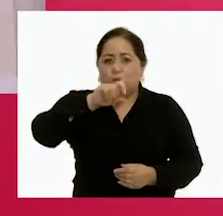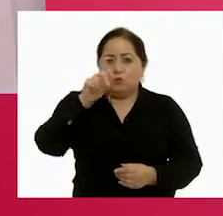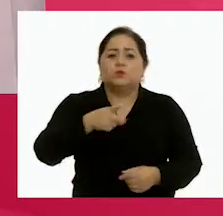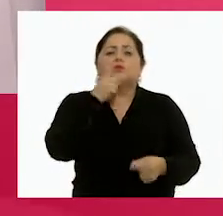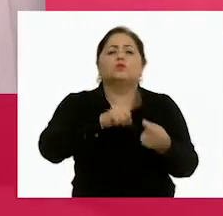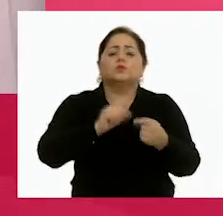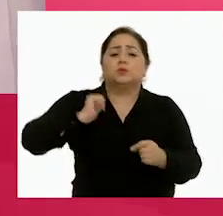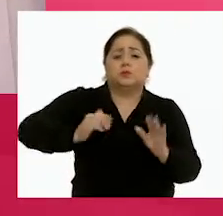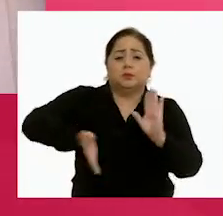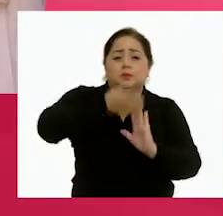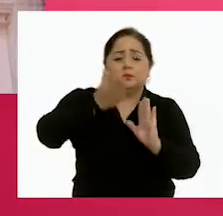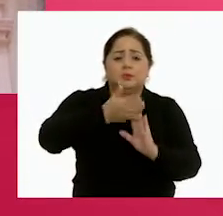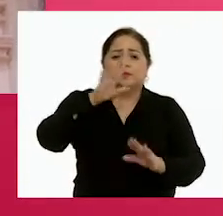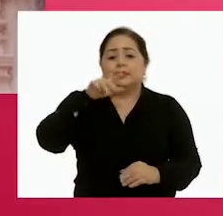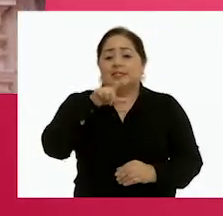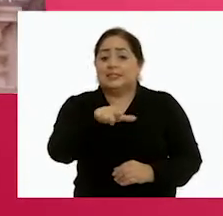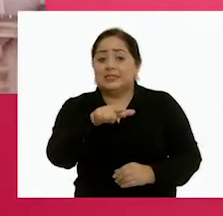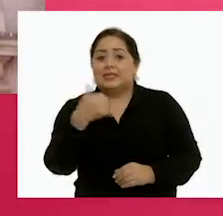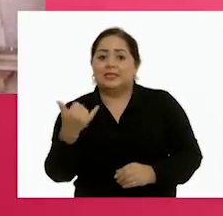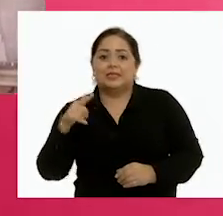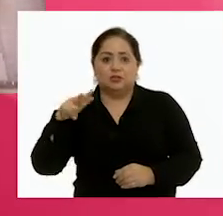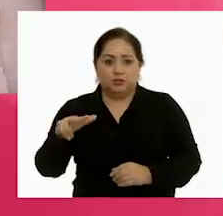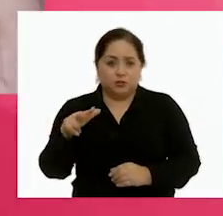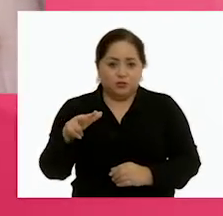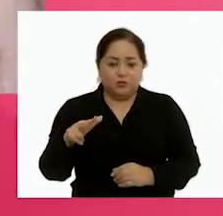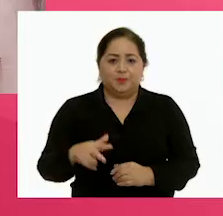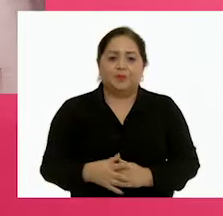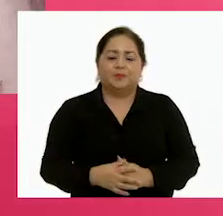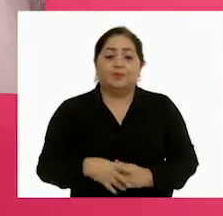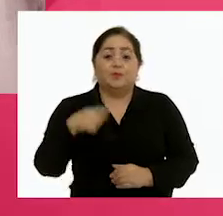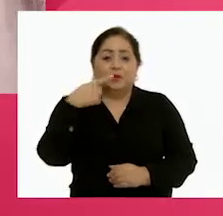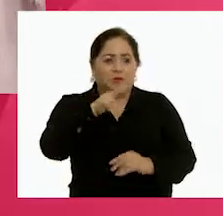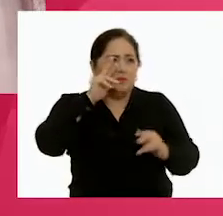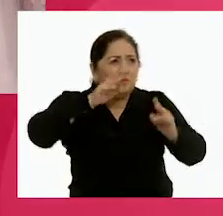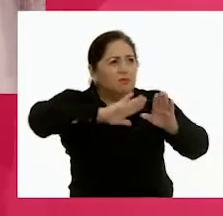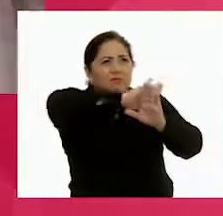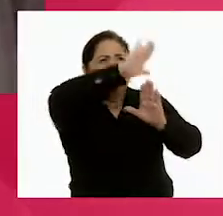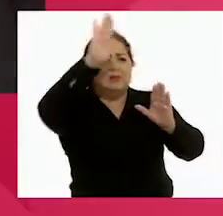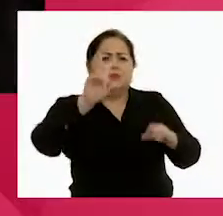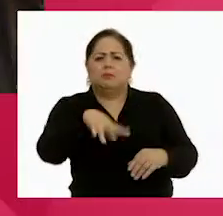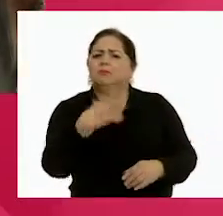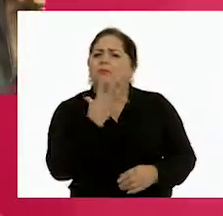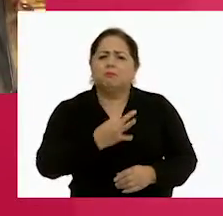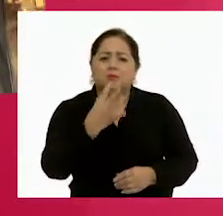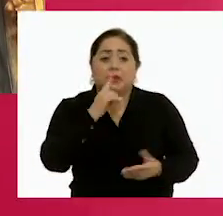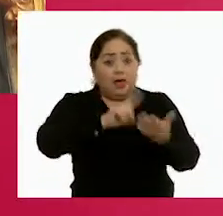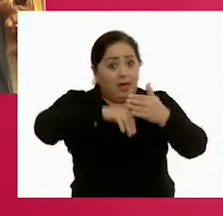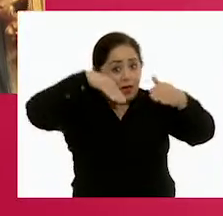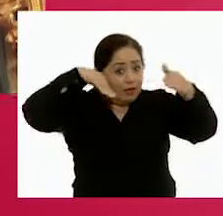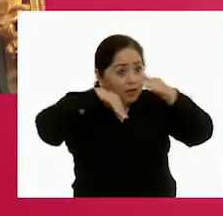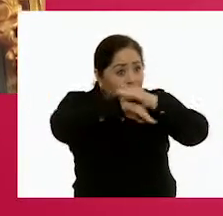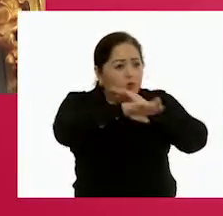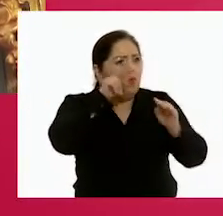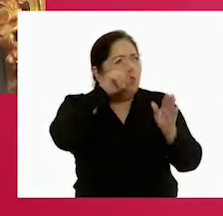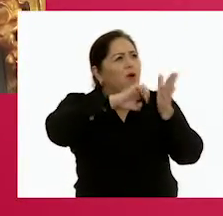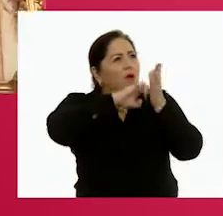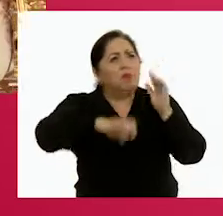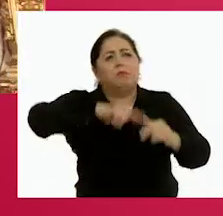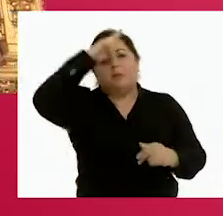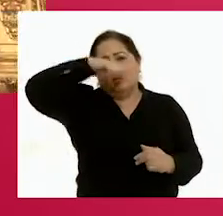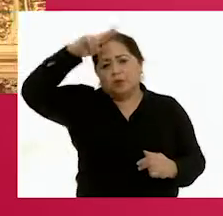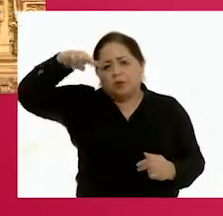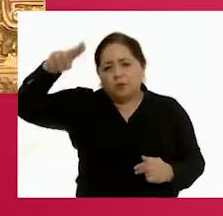fue construida entre los siglos XVII y XVIII. Su fachada es muy sencilla y en su interior guarda ejemplos de